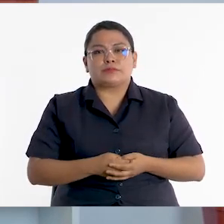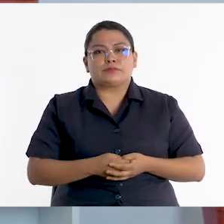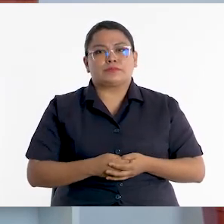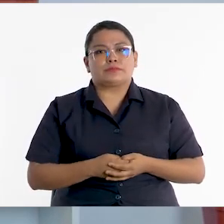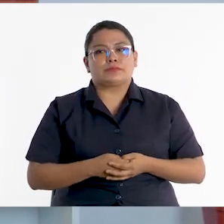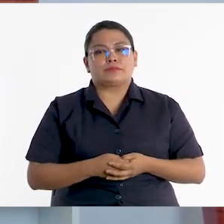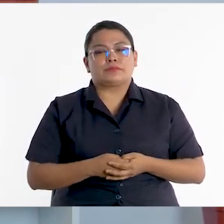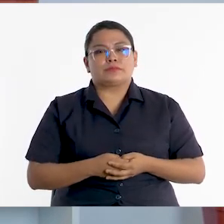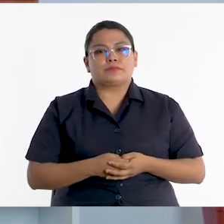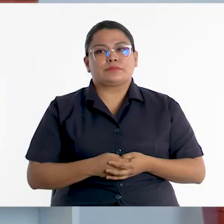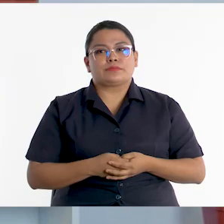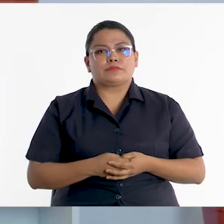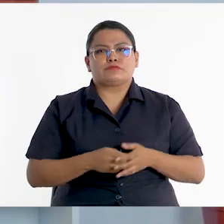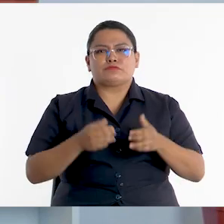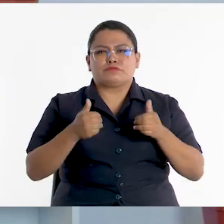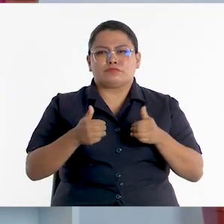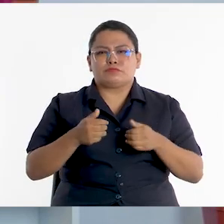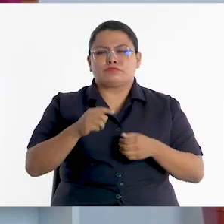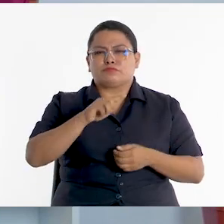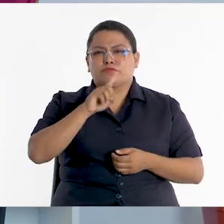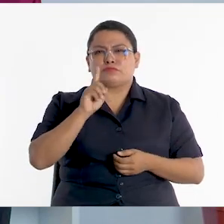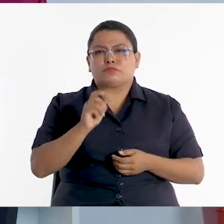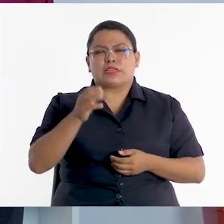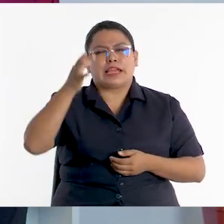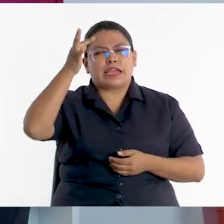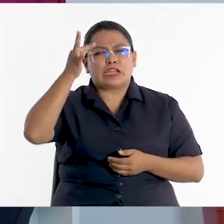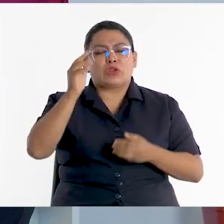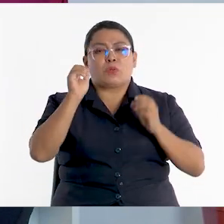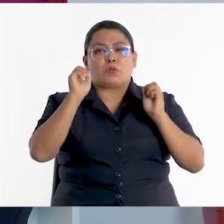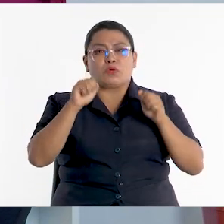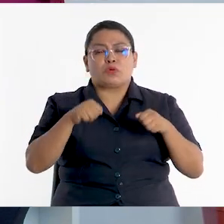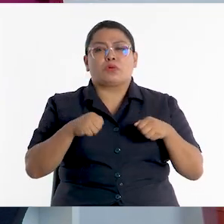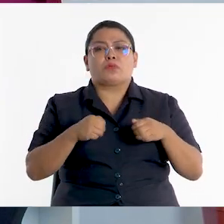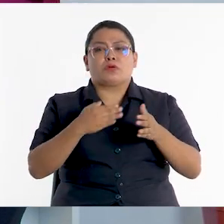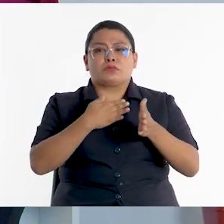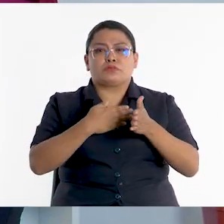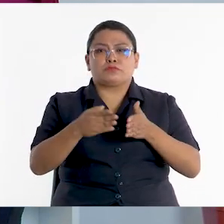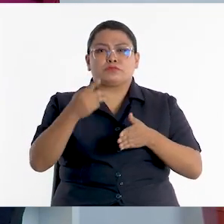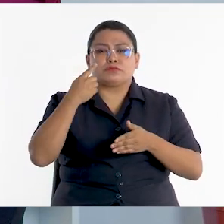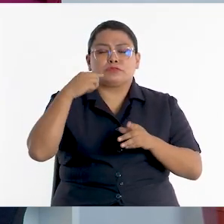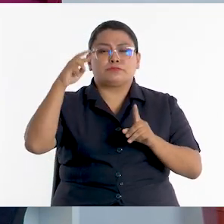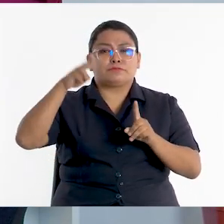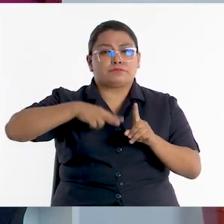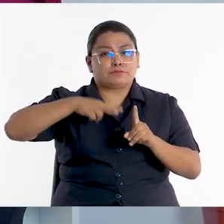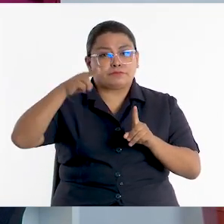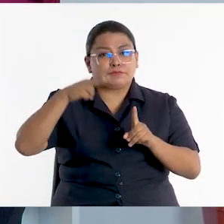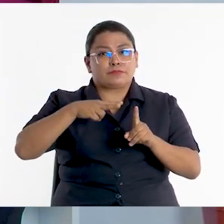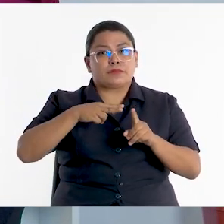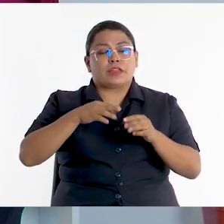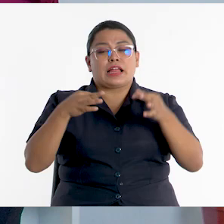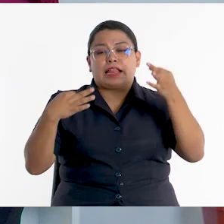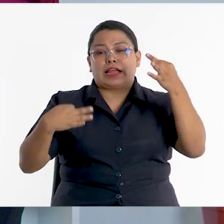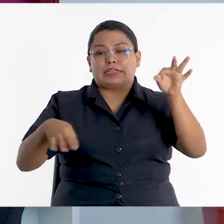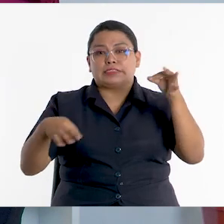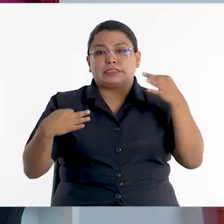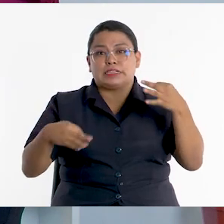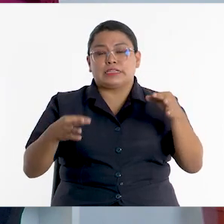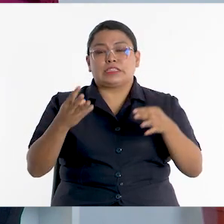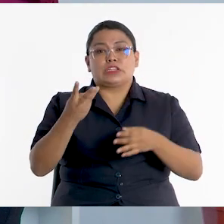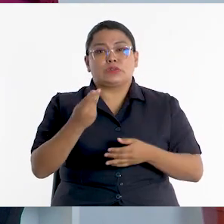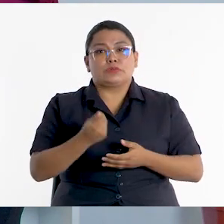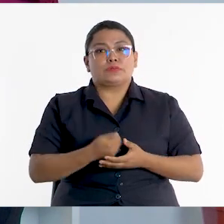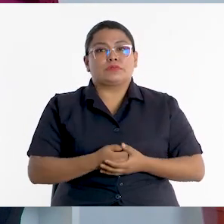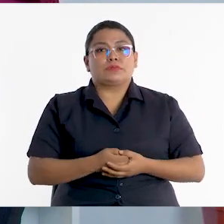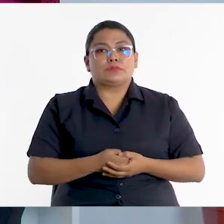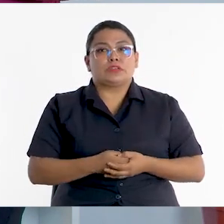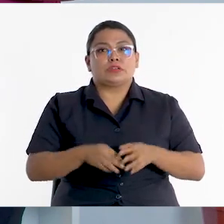tarjetas? Muy buena pregunta, Doris, y creo que podemos comenzar viendo las características de estas tarjetas de